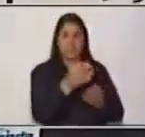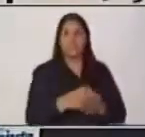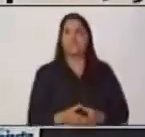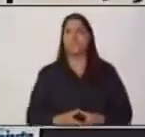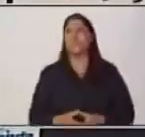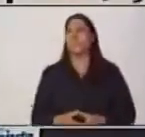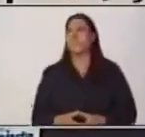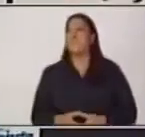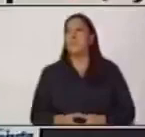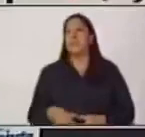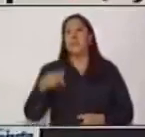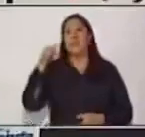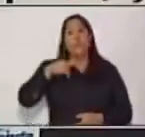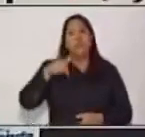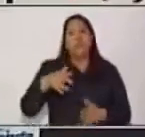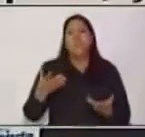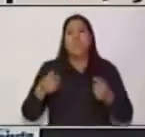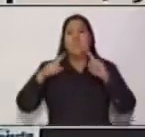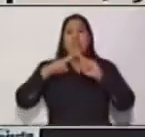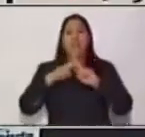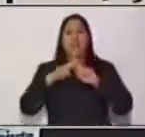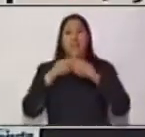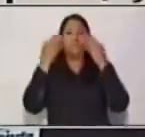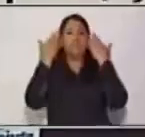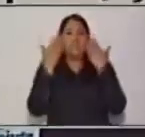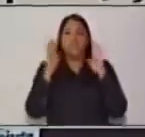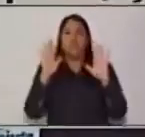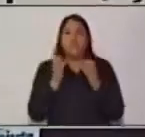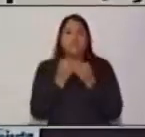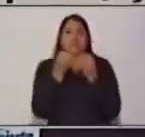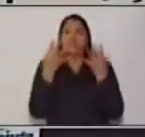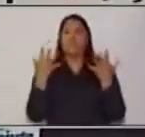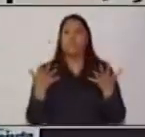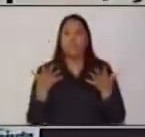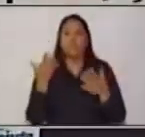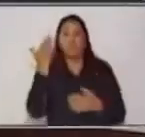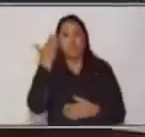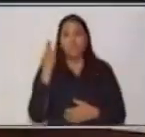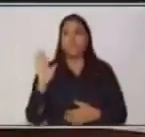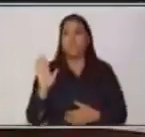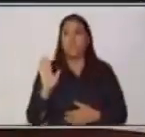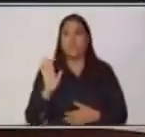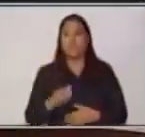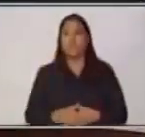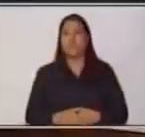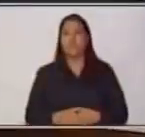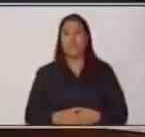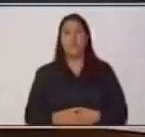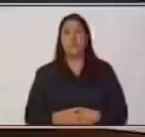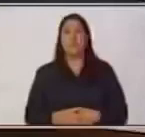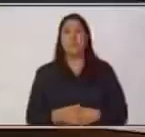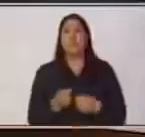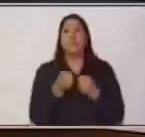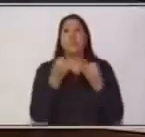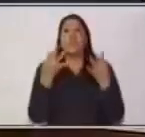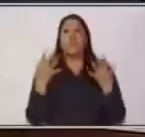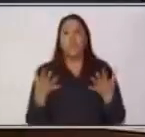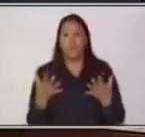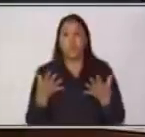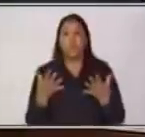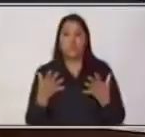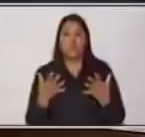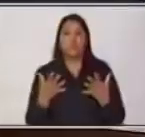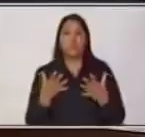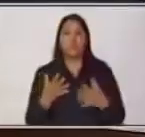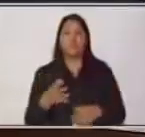caso, X es ese valor desconocido que no hemos determinado cuánto